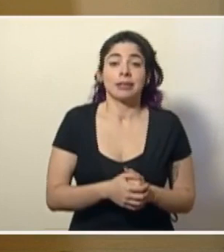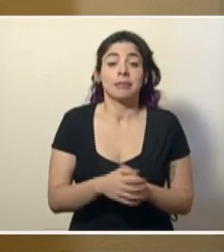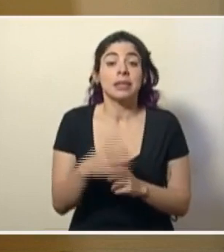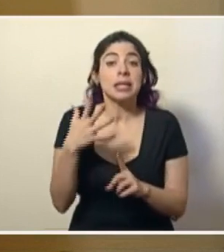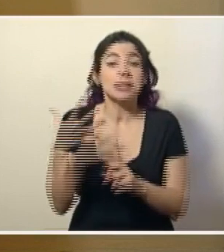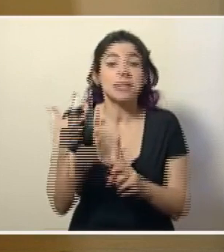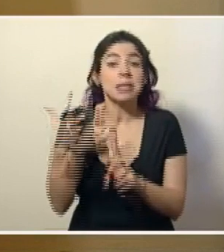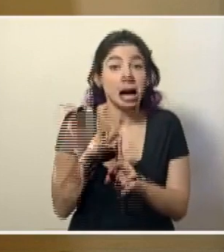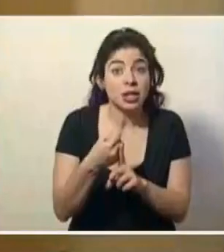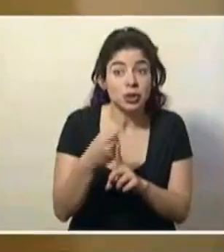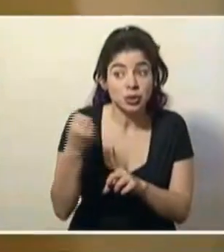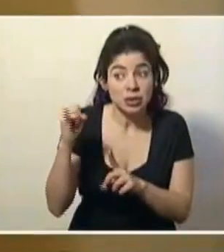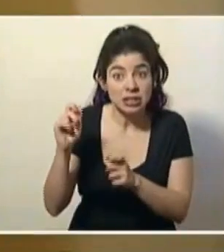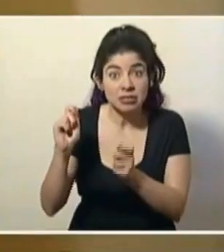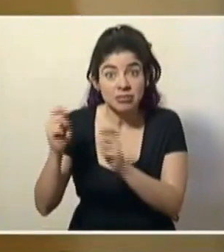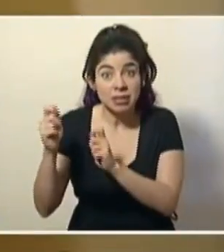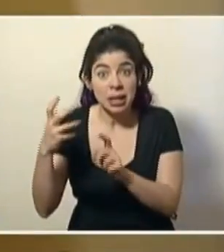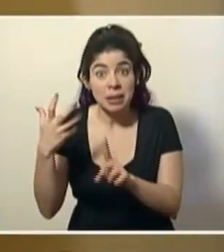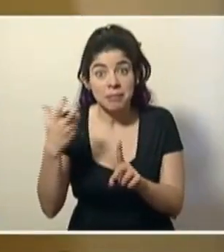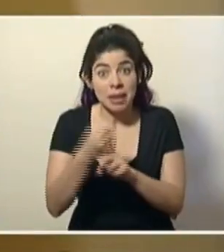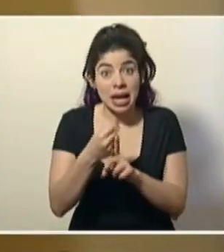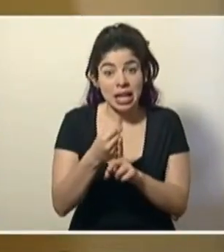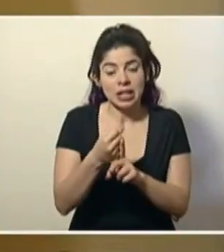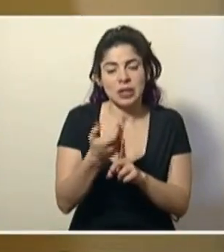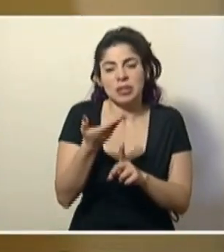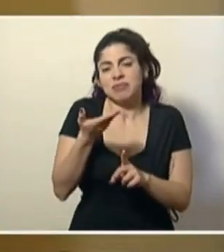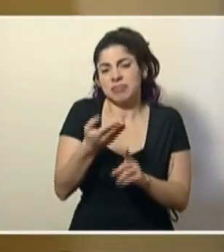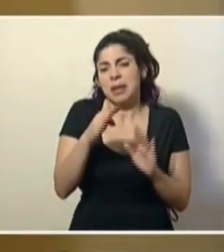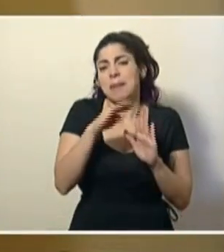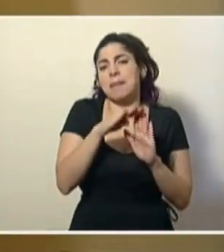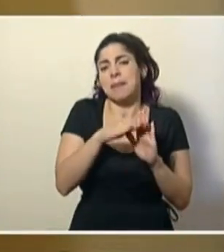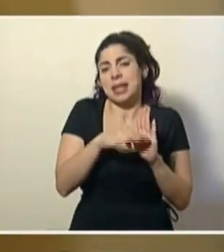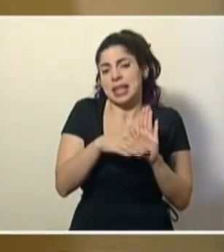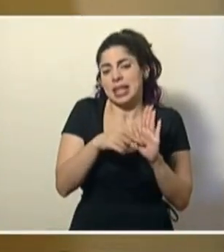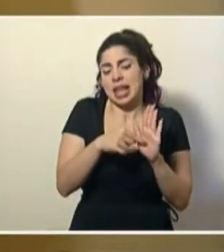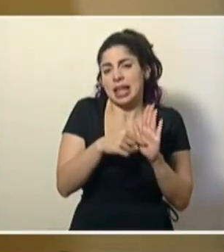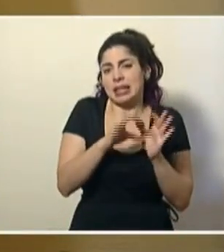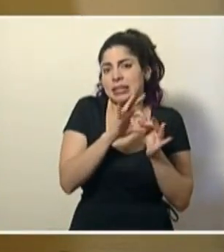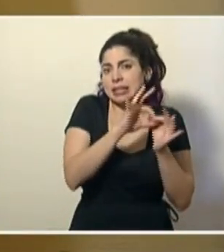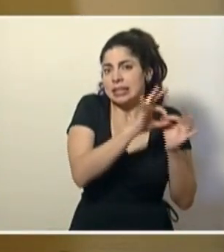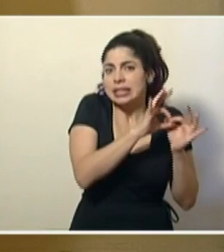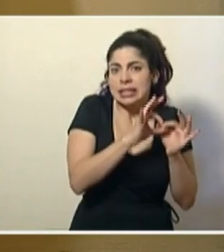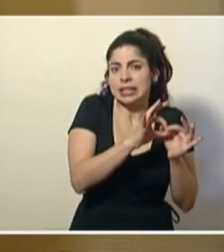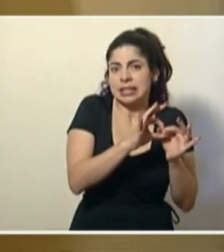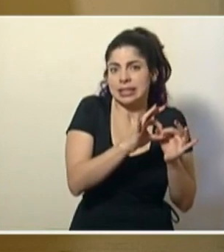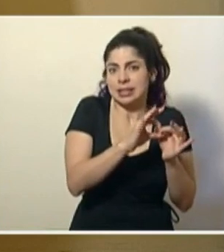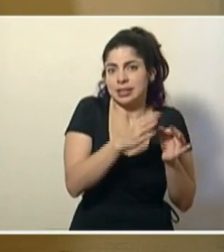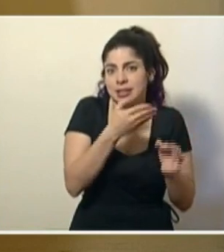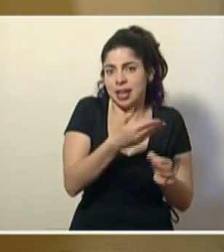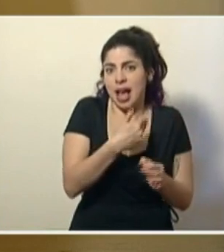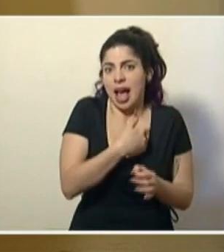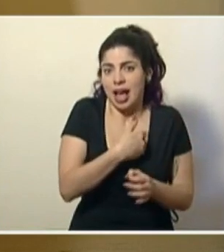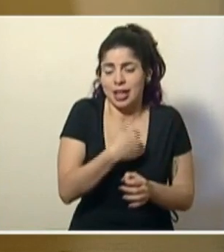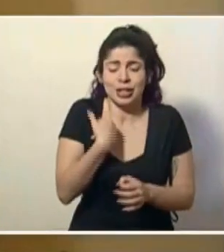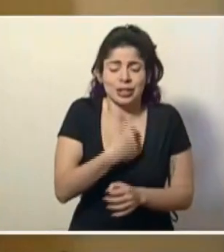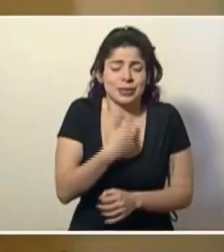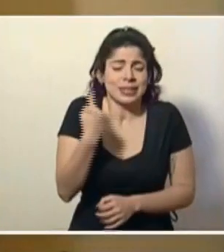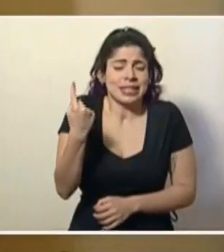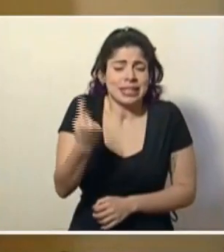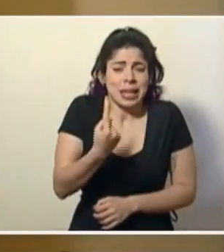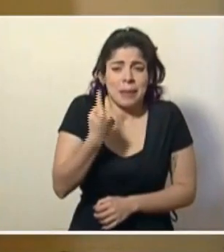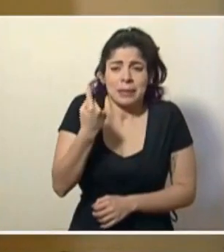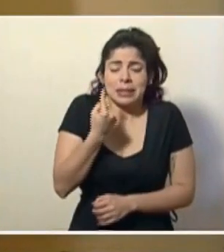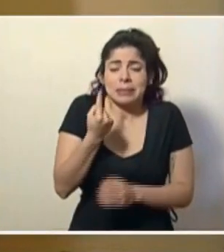del impacto, como le dije antes, son medidas que están ligadas. Nosotros siempre